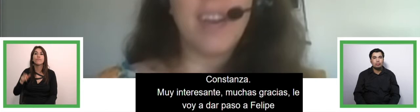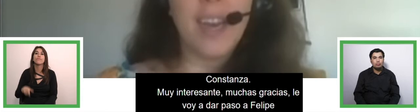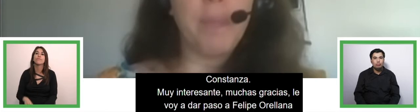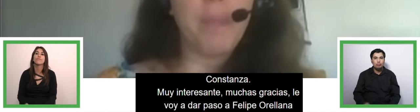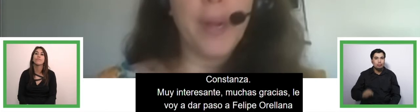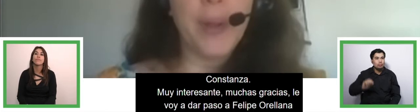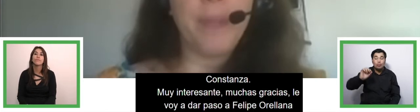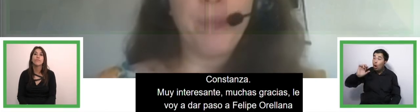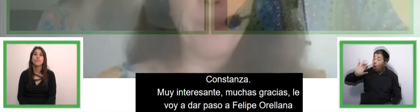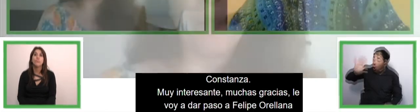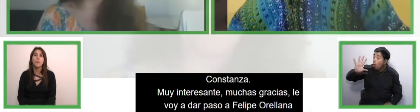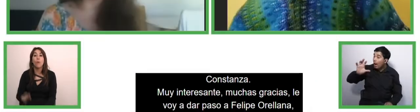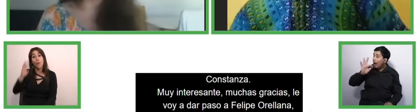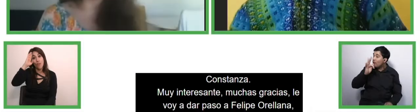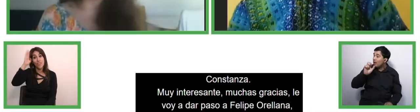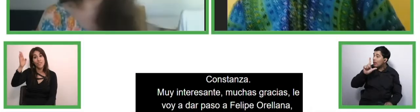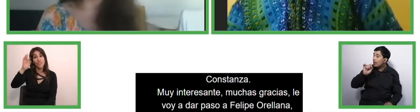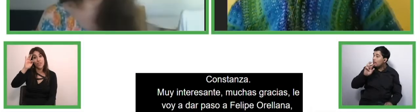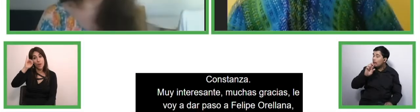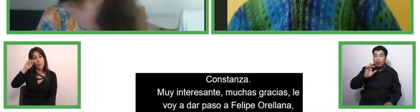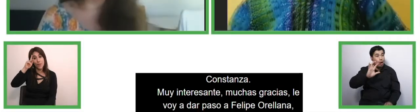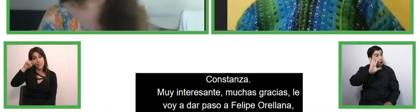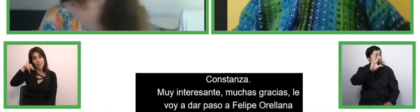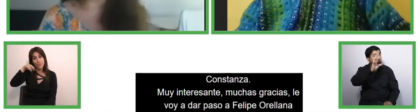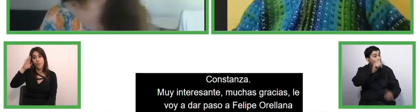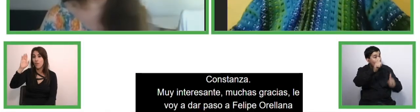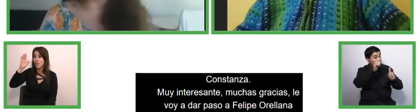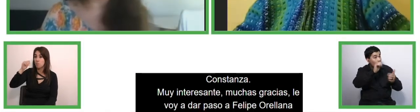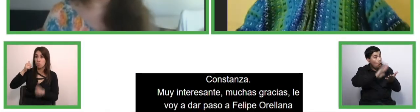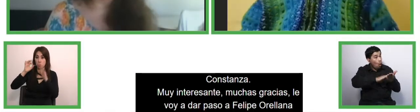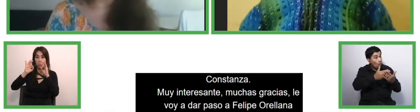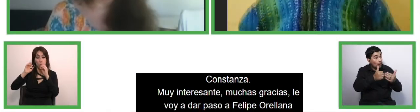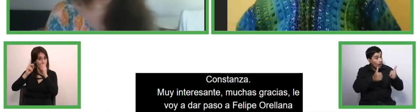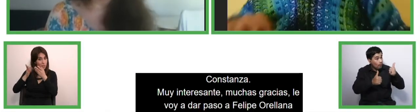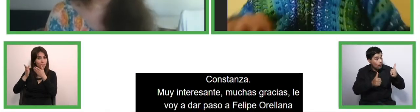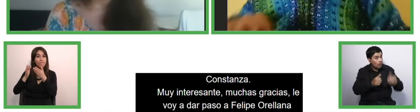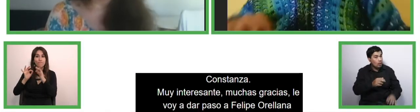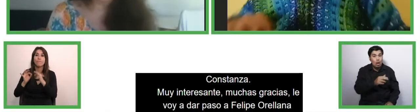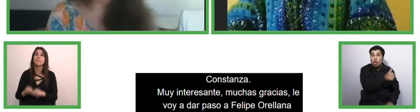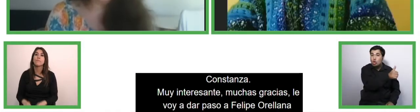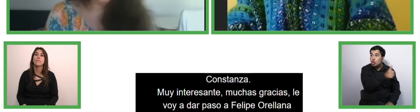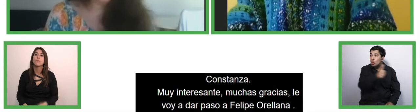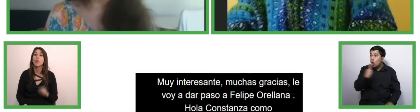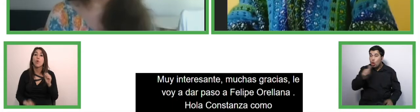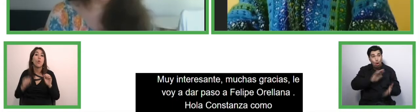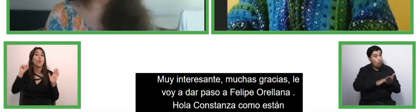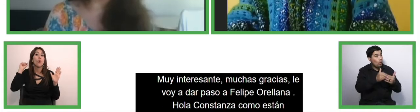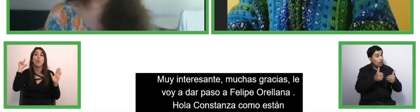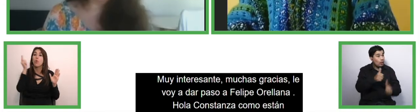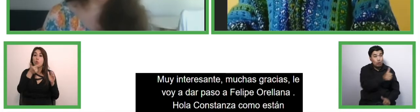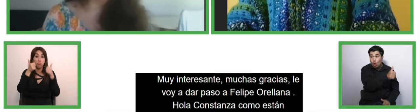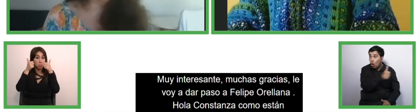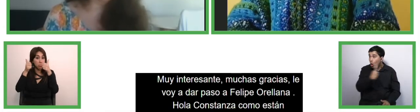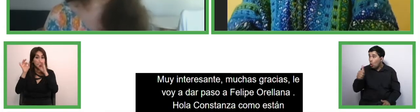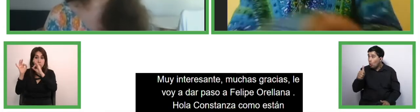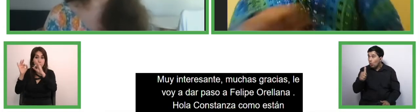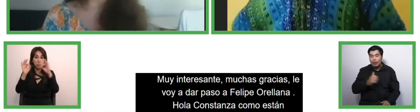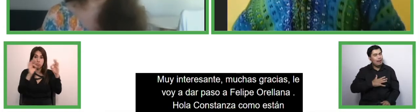Hola, Felipe. Hola, Constanza. ¿Cómo están? ¿Cómo están a todos? Qué gusto escucharlos,